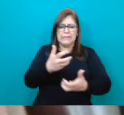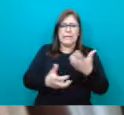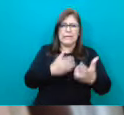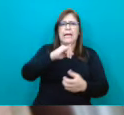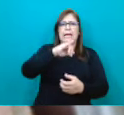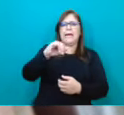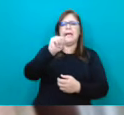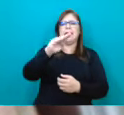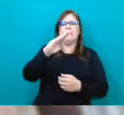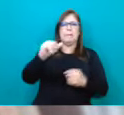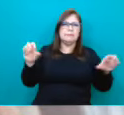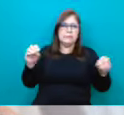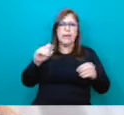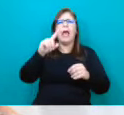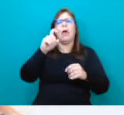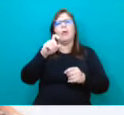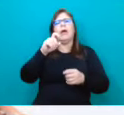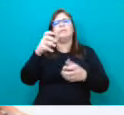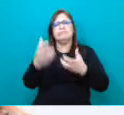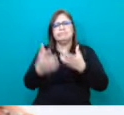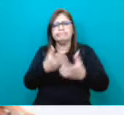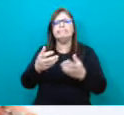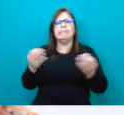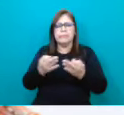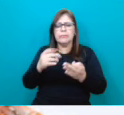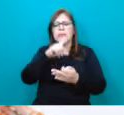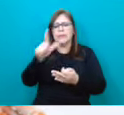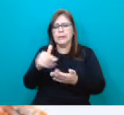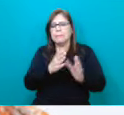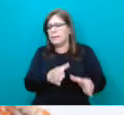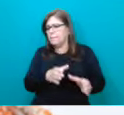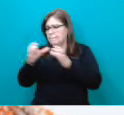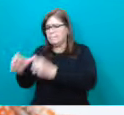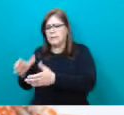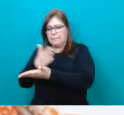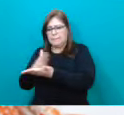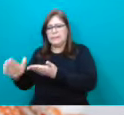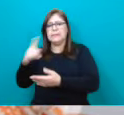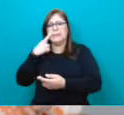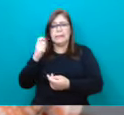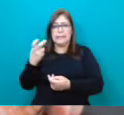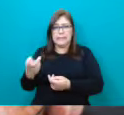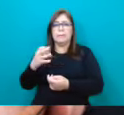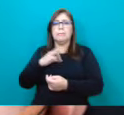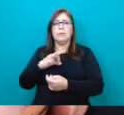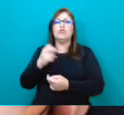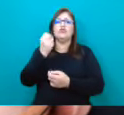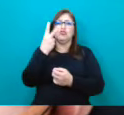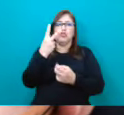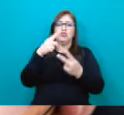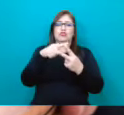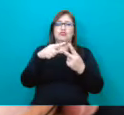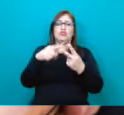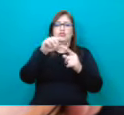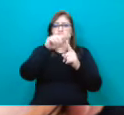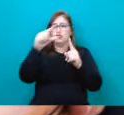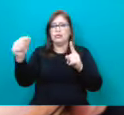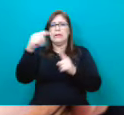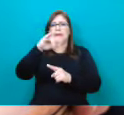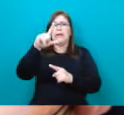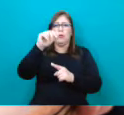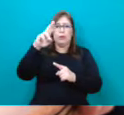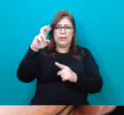las jaivas. Lavamos las jaivas con agua fría. Después reservamos y ponemos en una cacerola. En esta cacerola ponemos dos